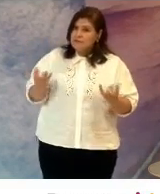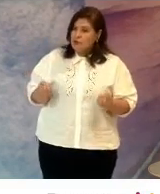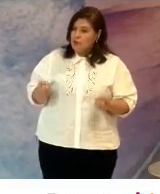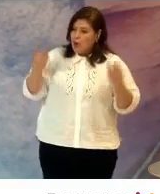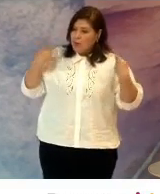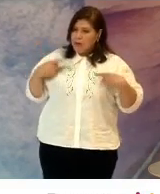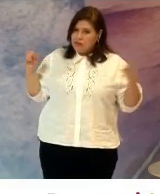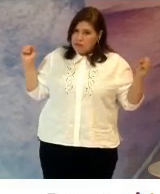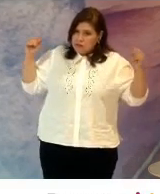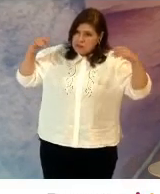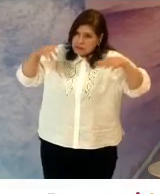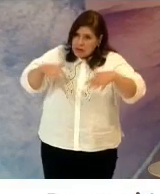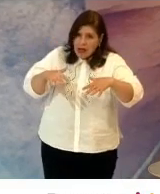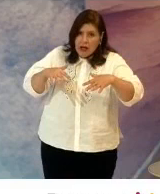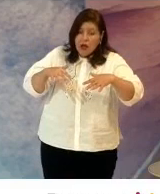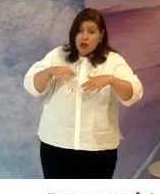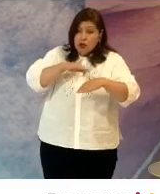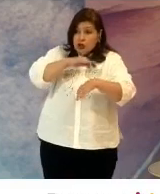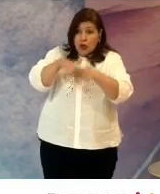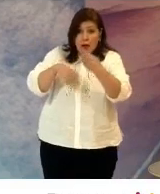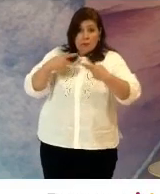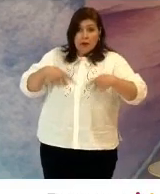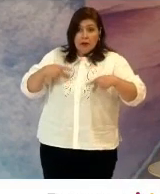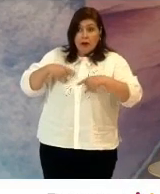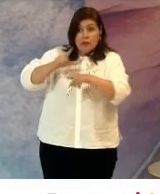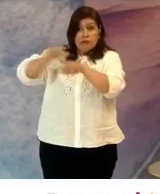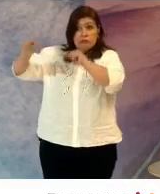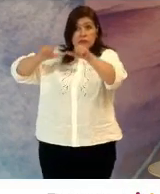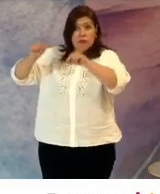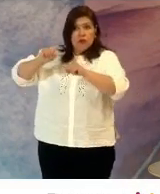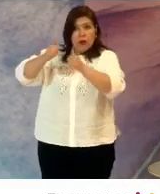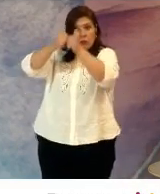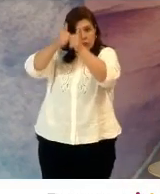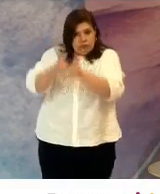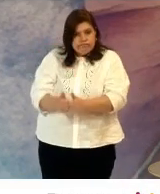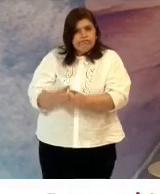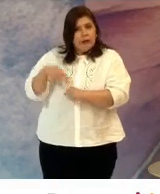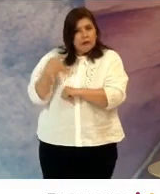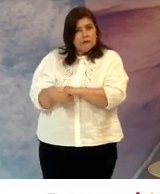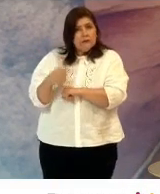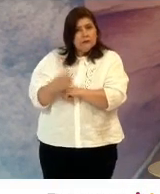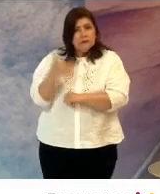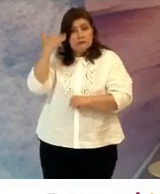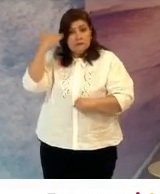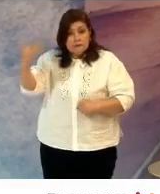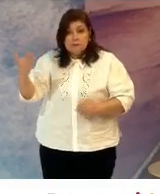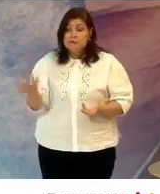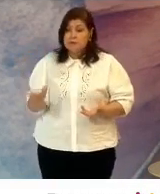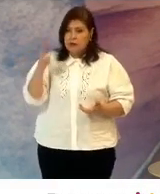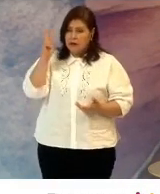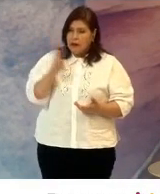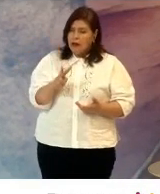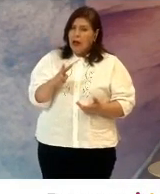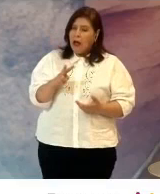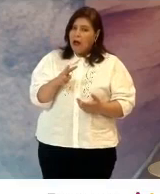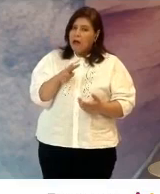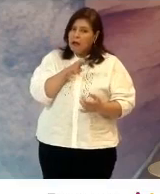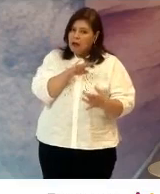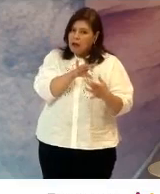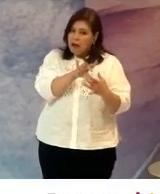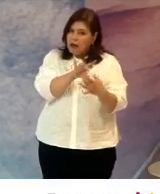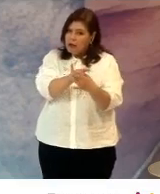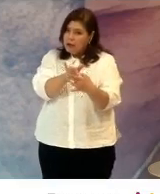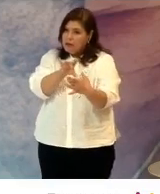llegaron y todos se quedaron todo el tiempo, y podemos ver que estaban conectando